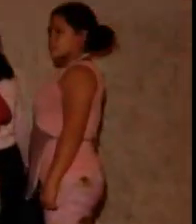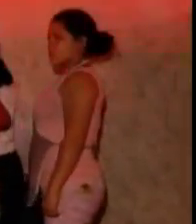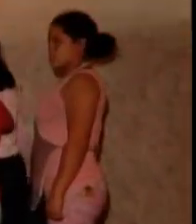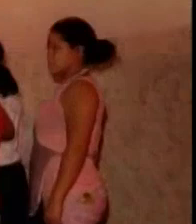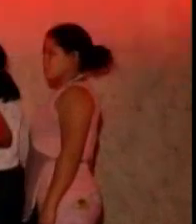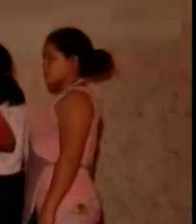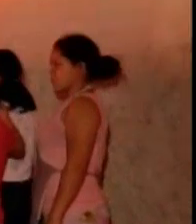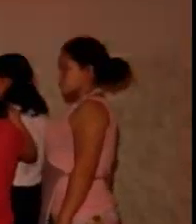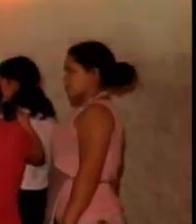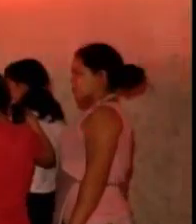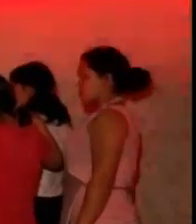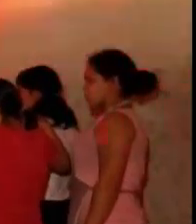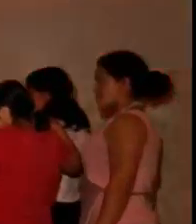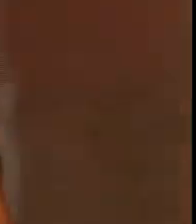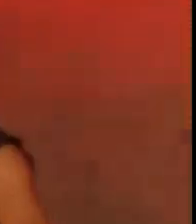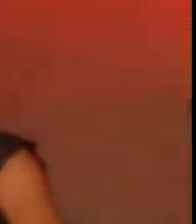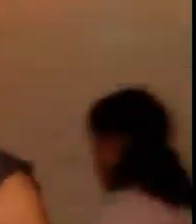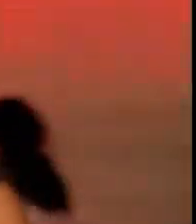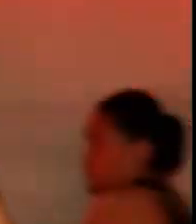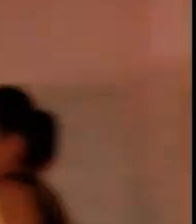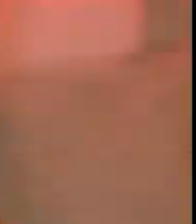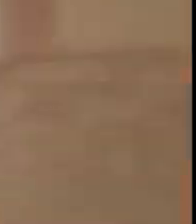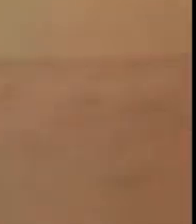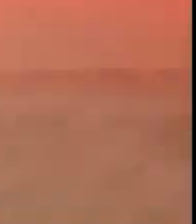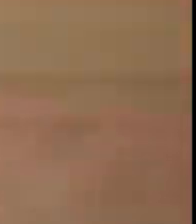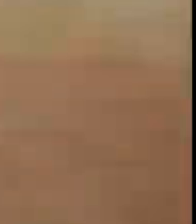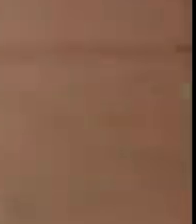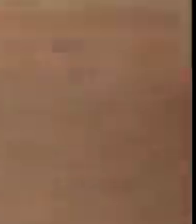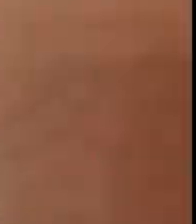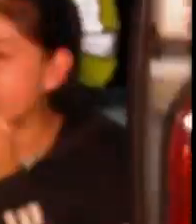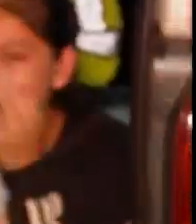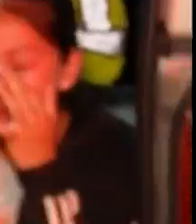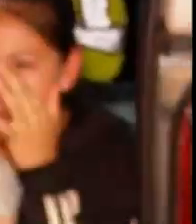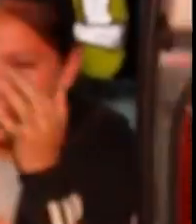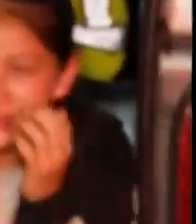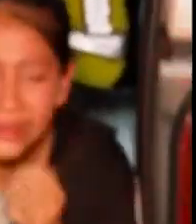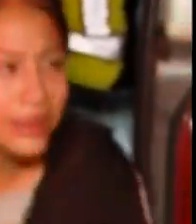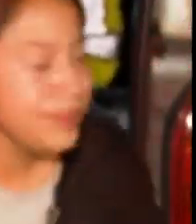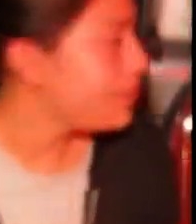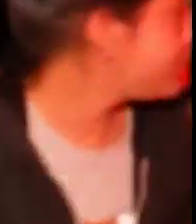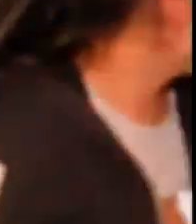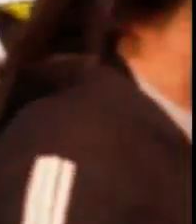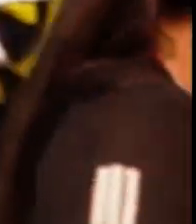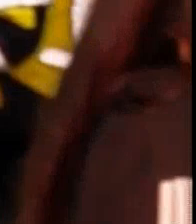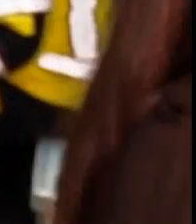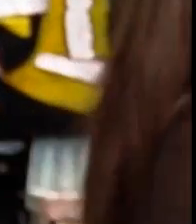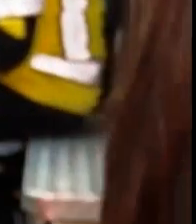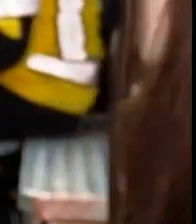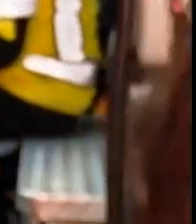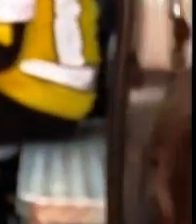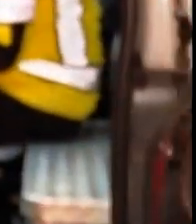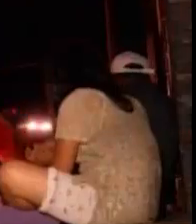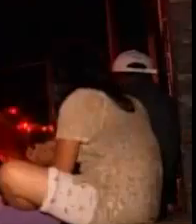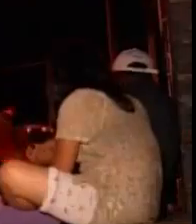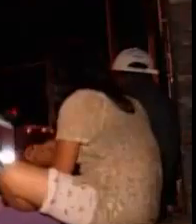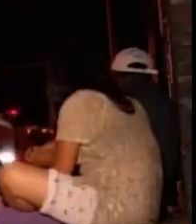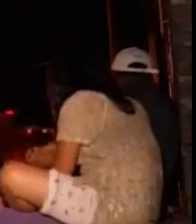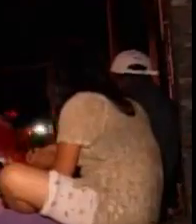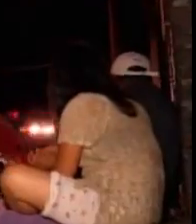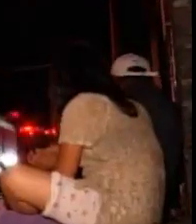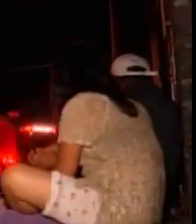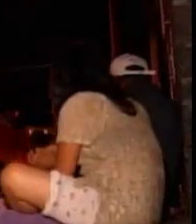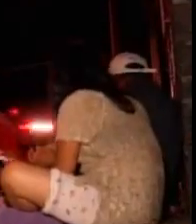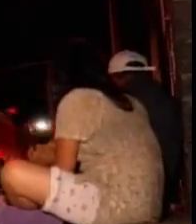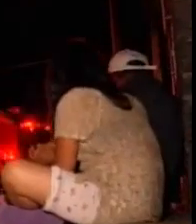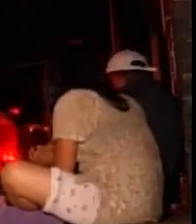sufrido distintos distintas violaciones a los derechos humanos y que también necesitan ese apoyo pero no es sólo darles